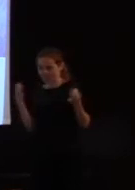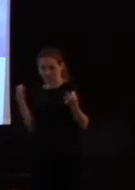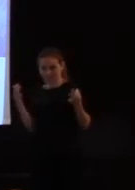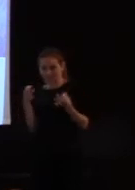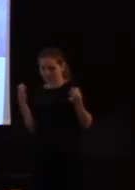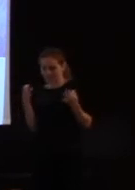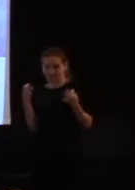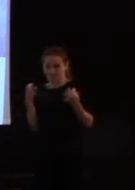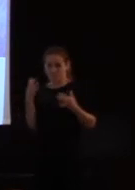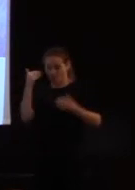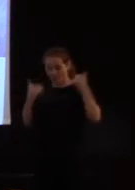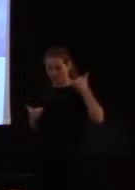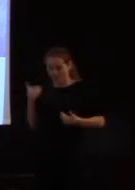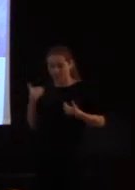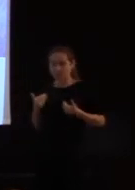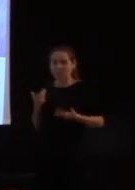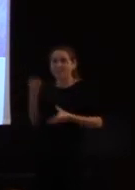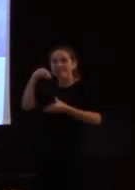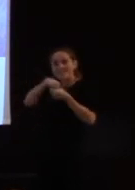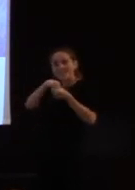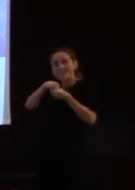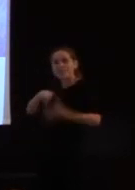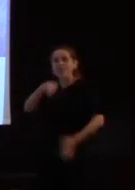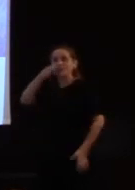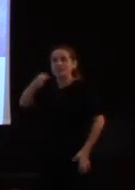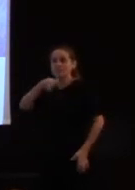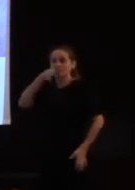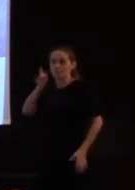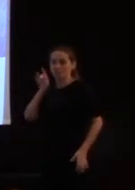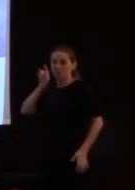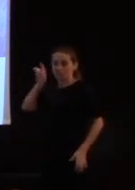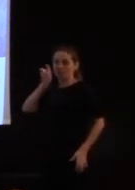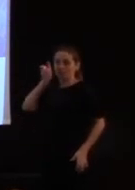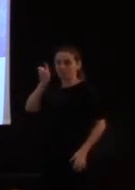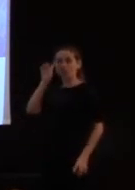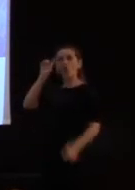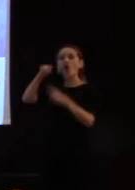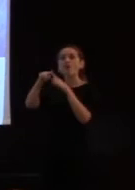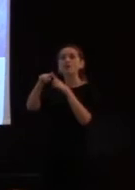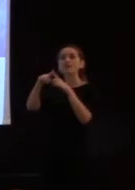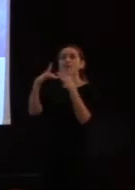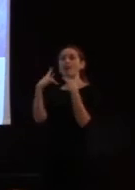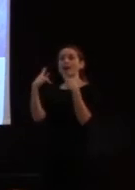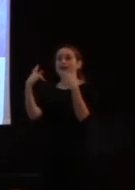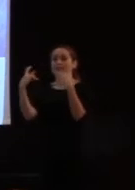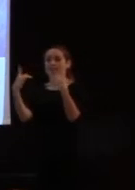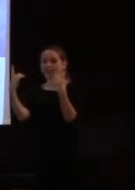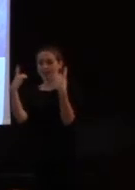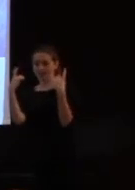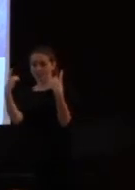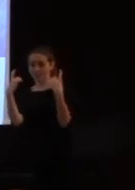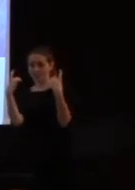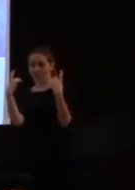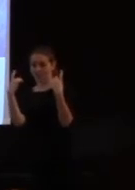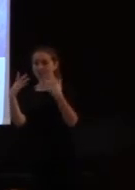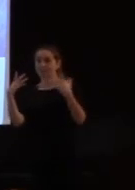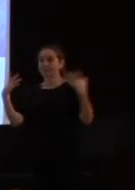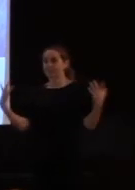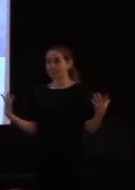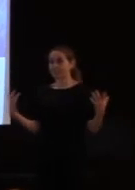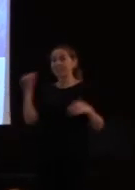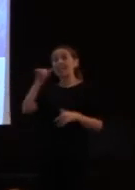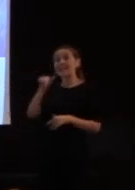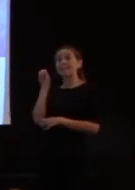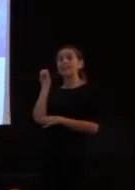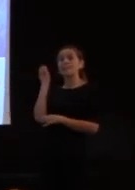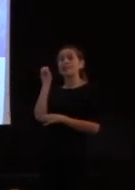nuestro discurso como docentes para estar mejor valorados por el alumnado. Realmente no podría ser posible esta ponencia